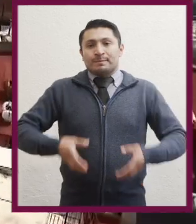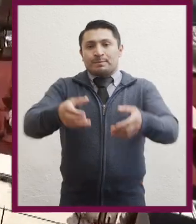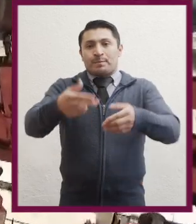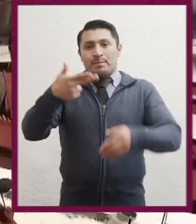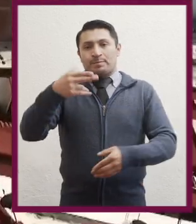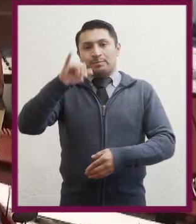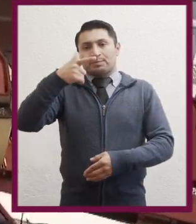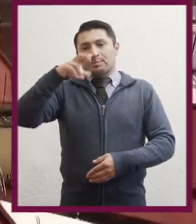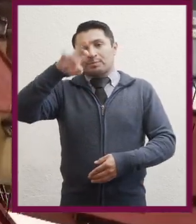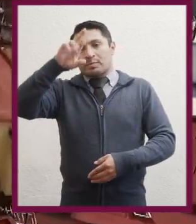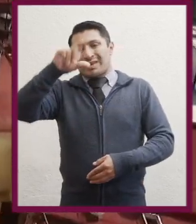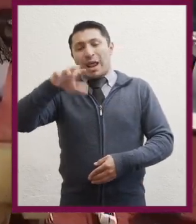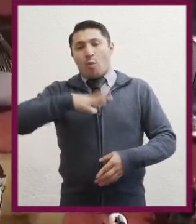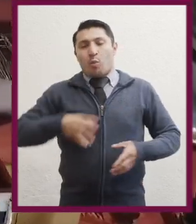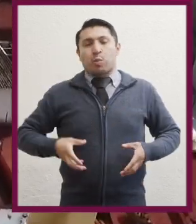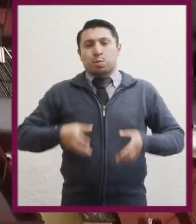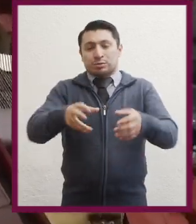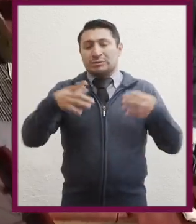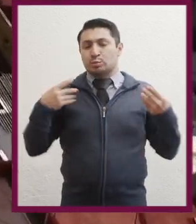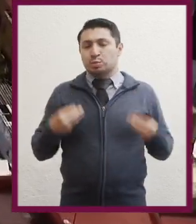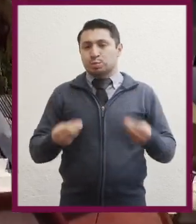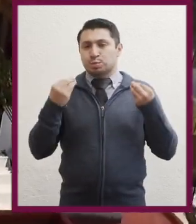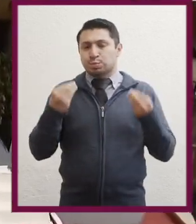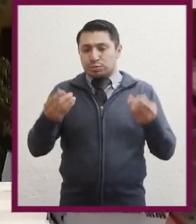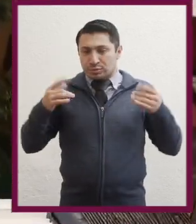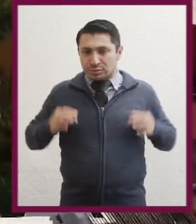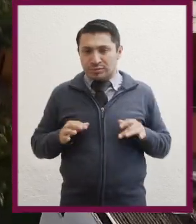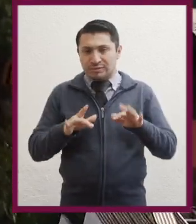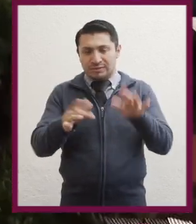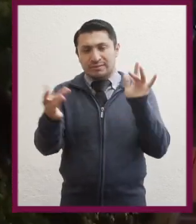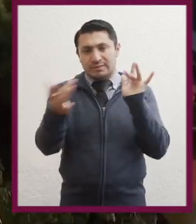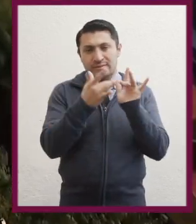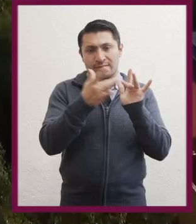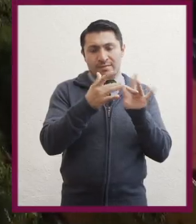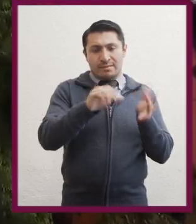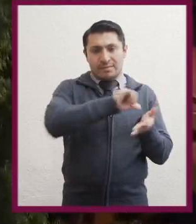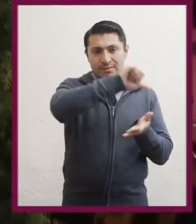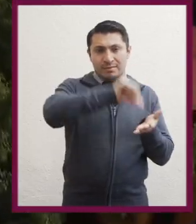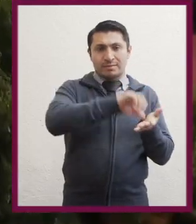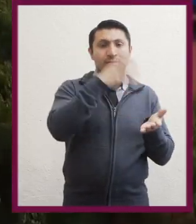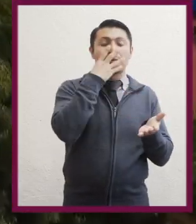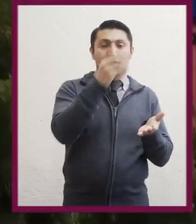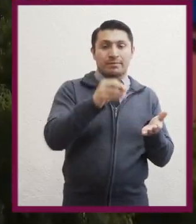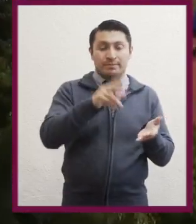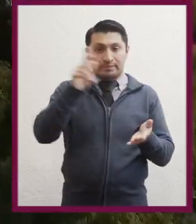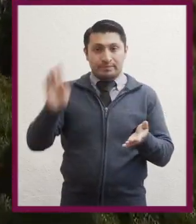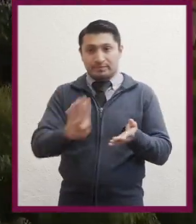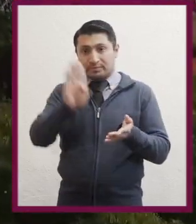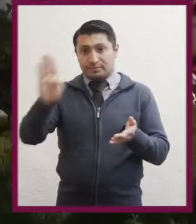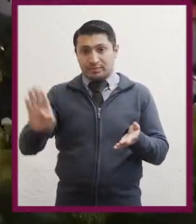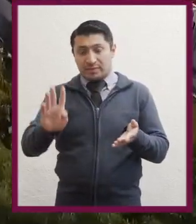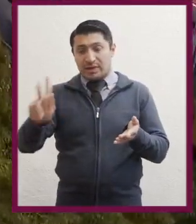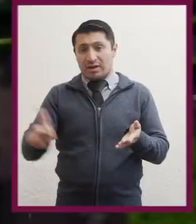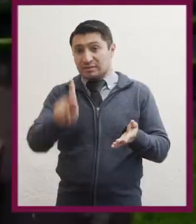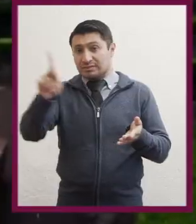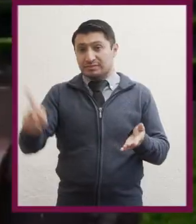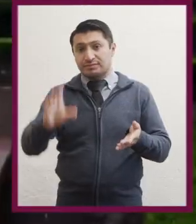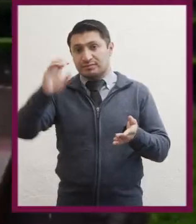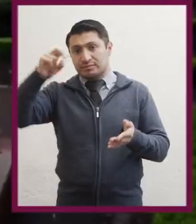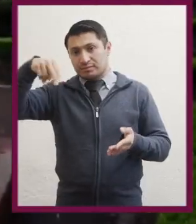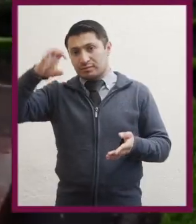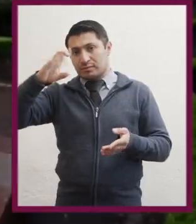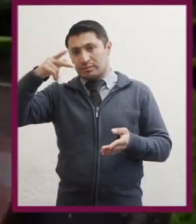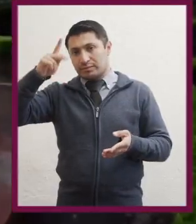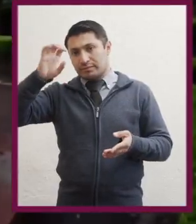La calle de Higuera es un camino muy transitado que conecta el centro de Coyoacán con el barrio de la Concepción. El